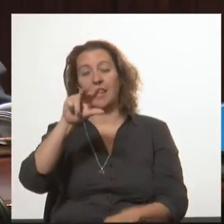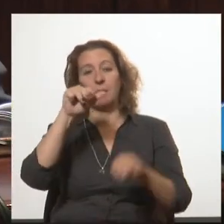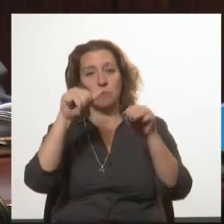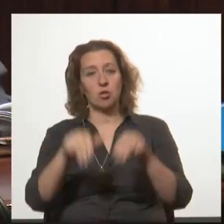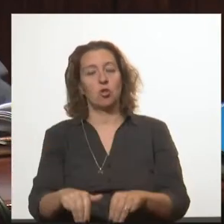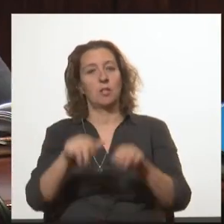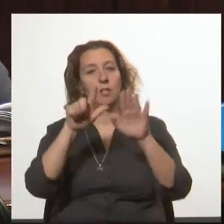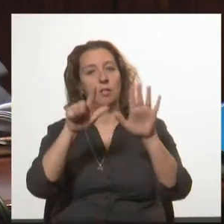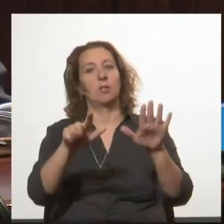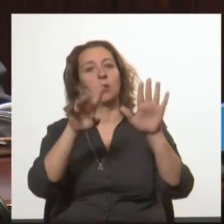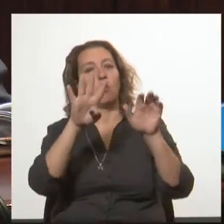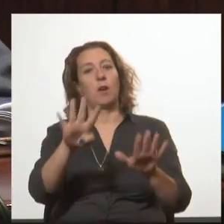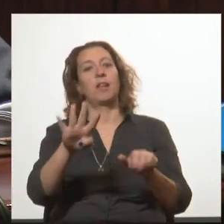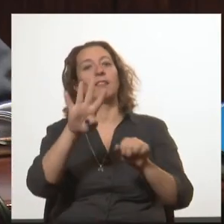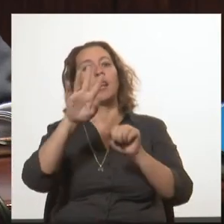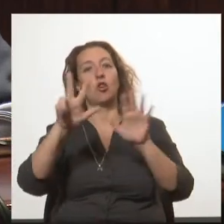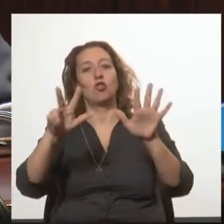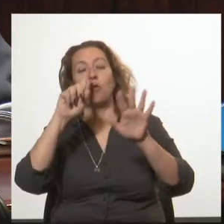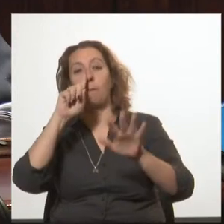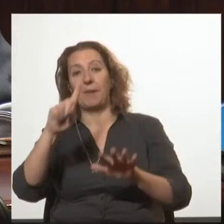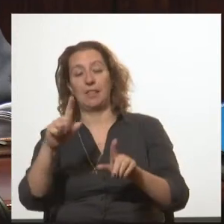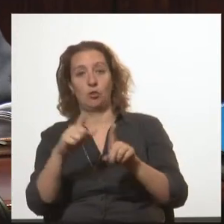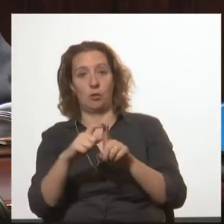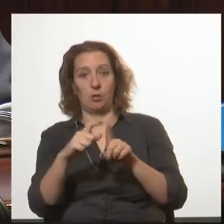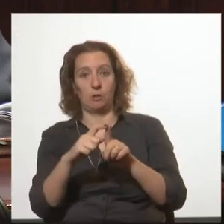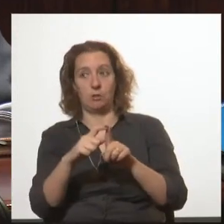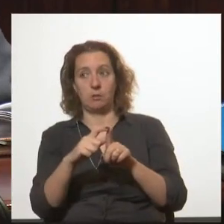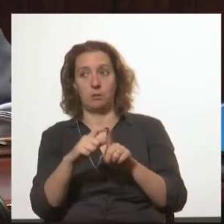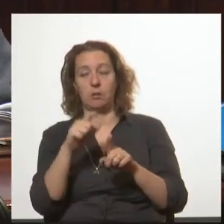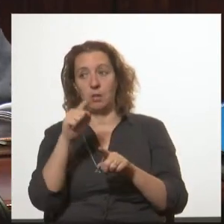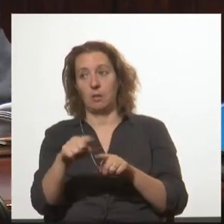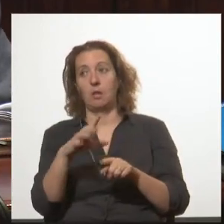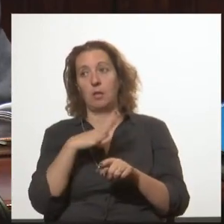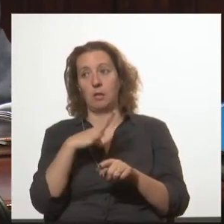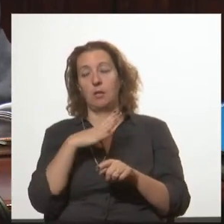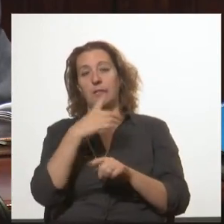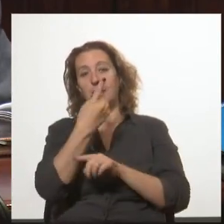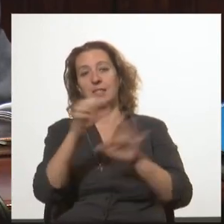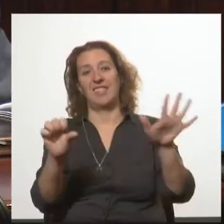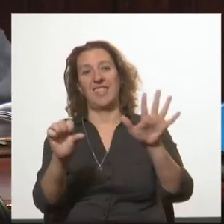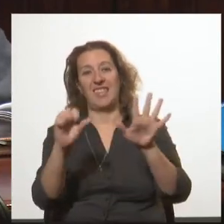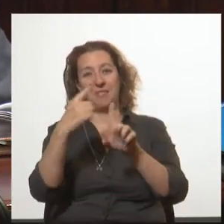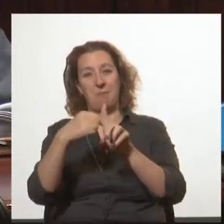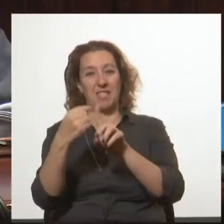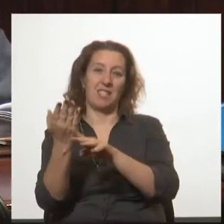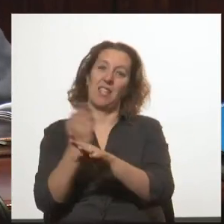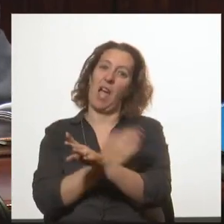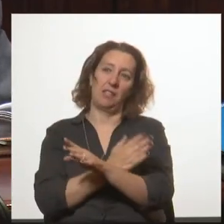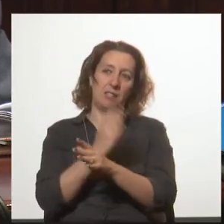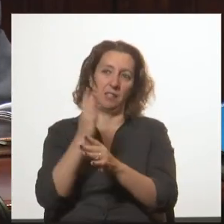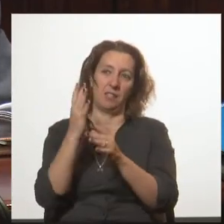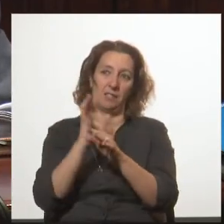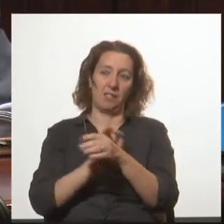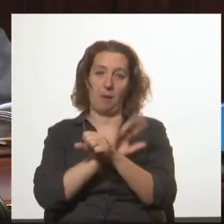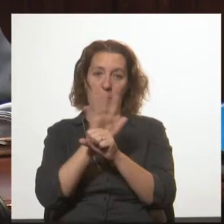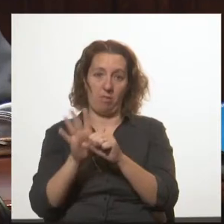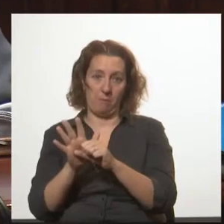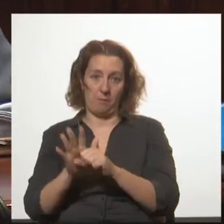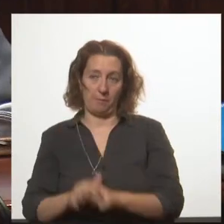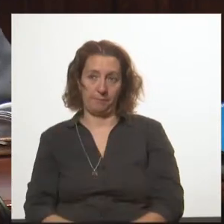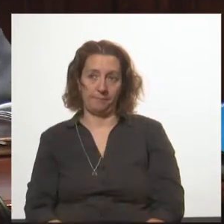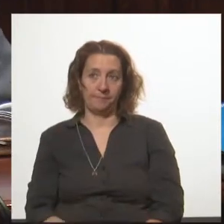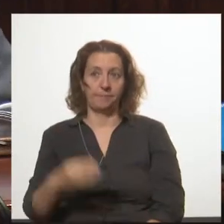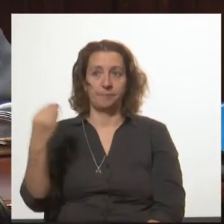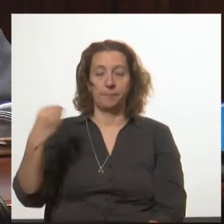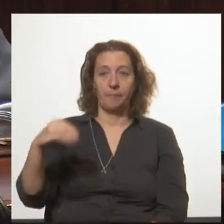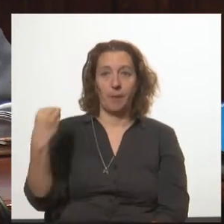748 mil dólares y ahí hay 16 meses prepandémica y las pérdidas no